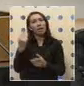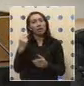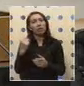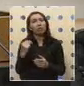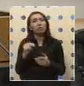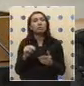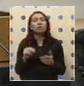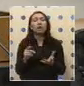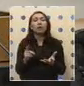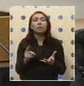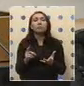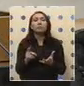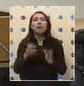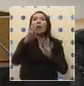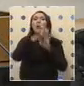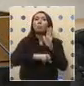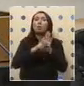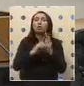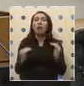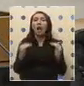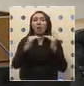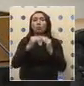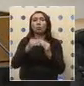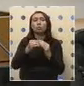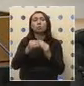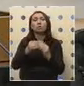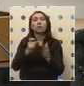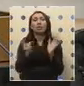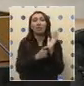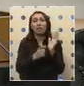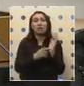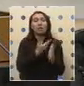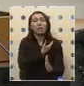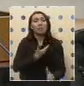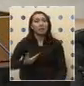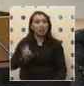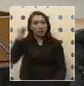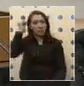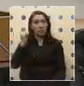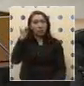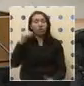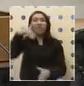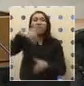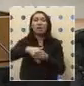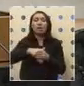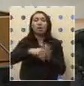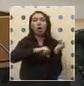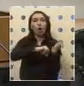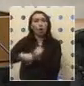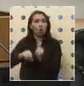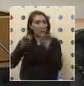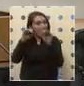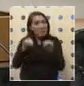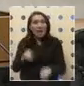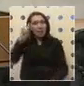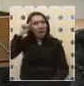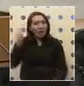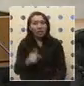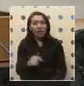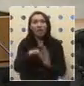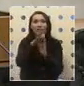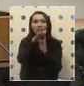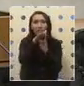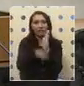proyecto de ajuste tributario del presidente Piñera, votó en contra de esta misma idea, de